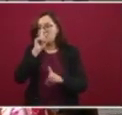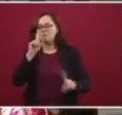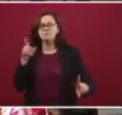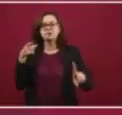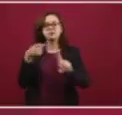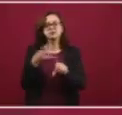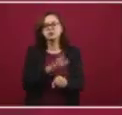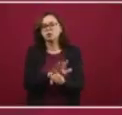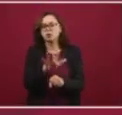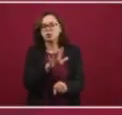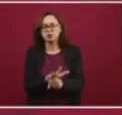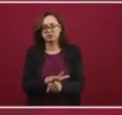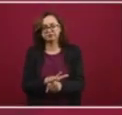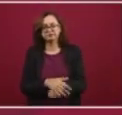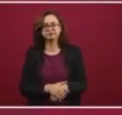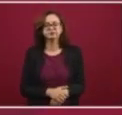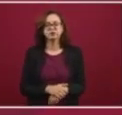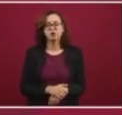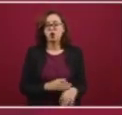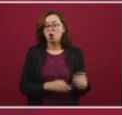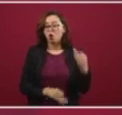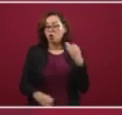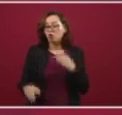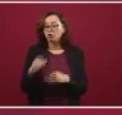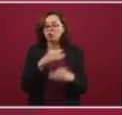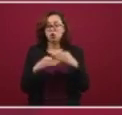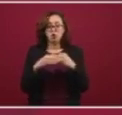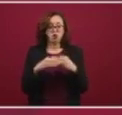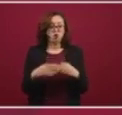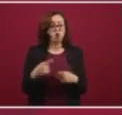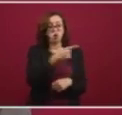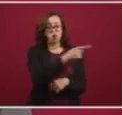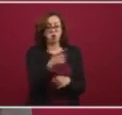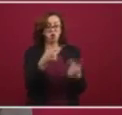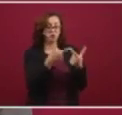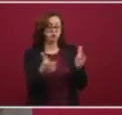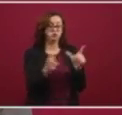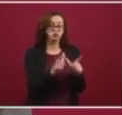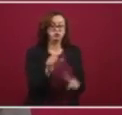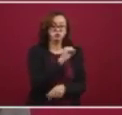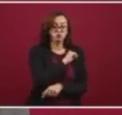todo lo que se confisque a la delincuencia